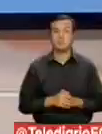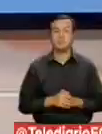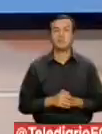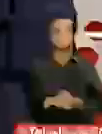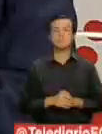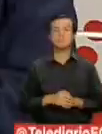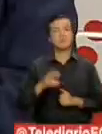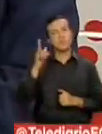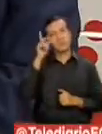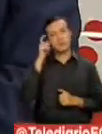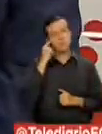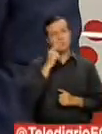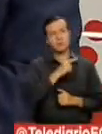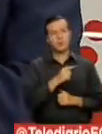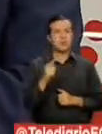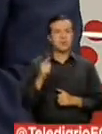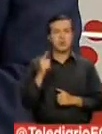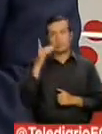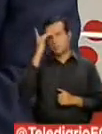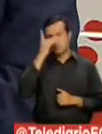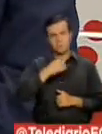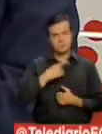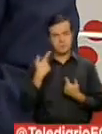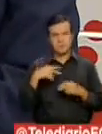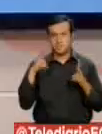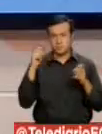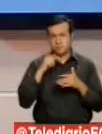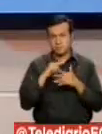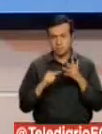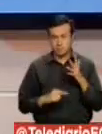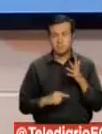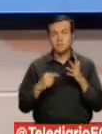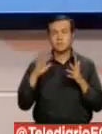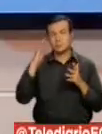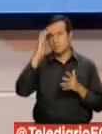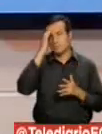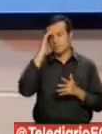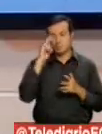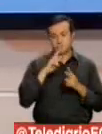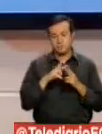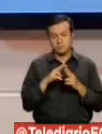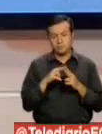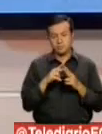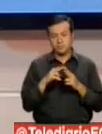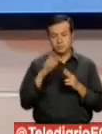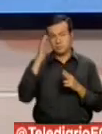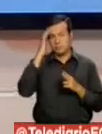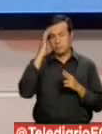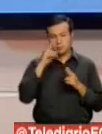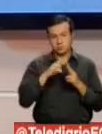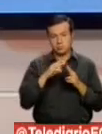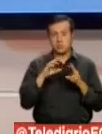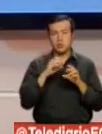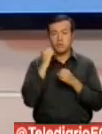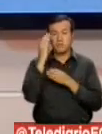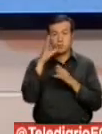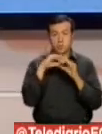¿Cree usted que hoy habrá una resolución sobre este tema? Es preocupante dos cosas. Una, que el informe de la